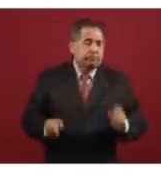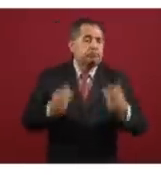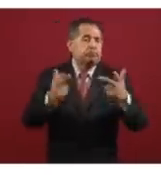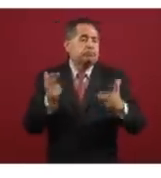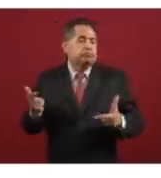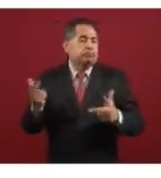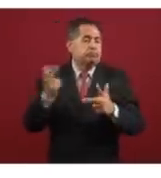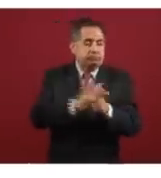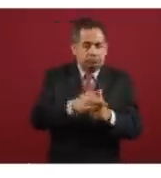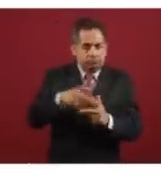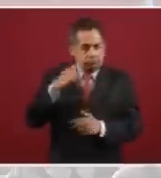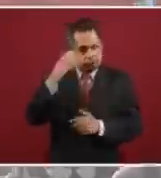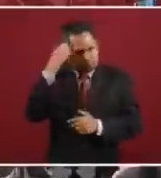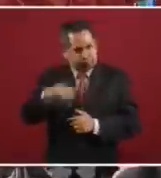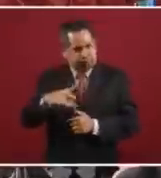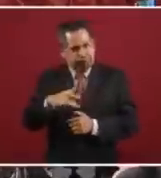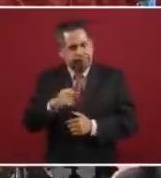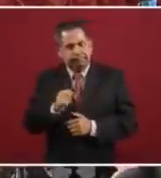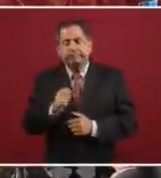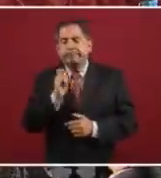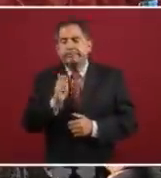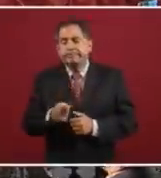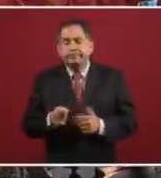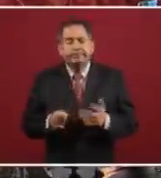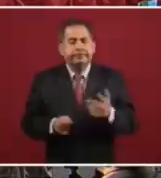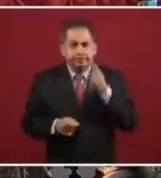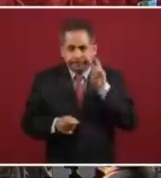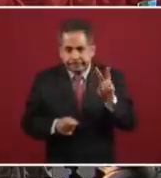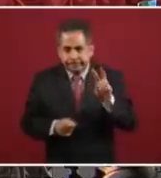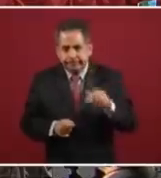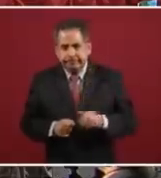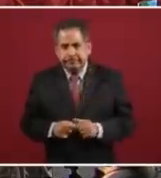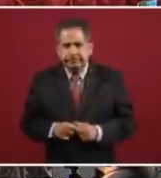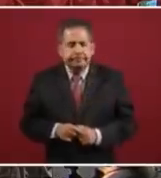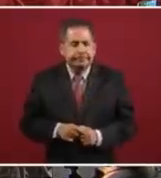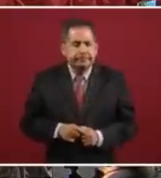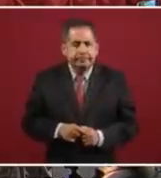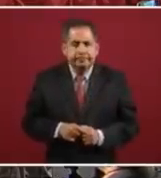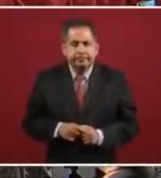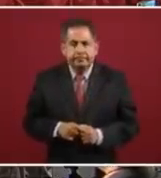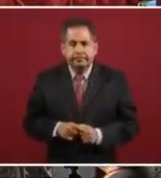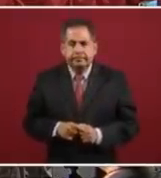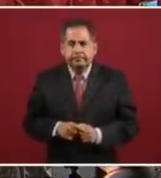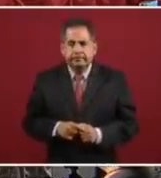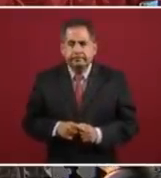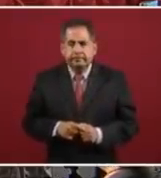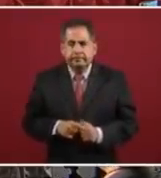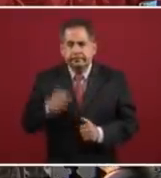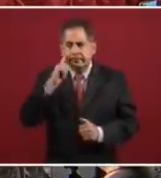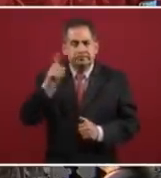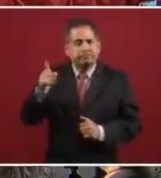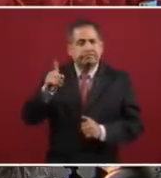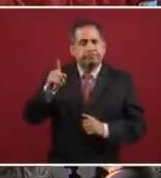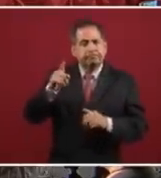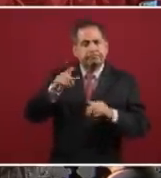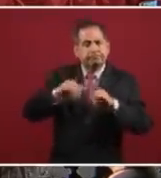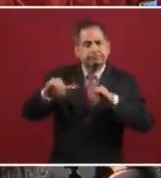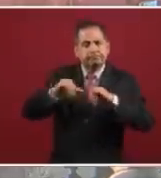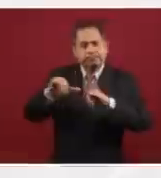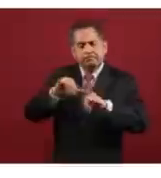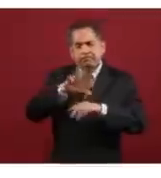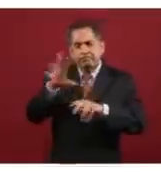la siguiente, por favor, vemos que, vean ustedes, aquí hay un mapa de calor, que